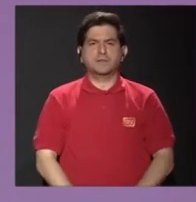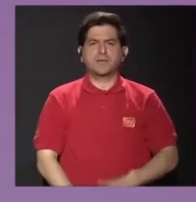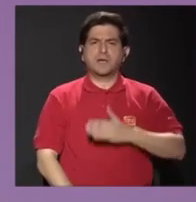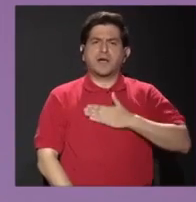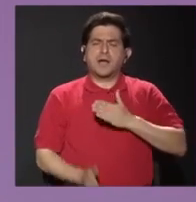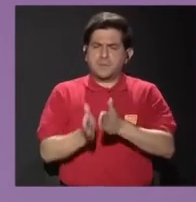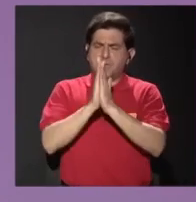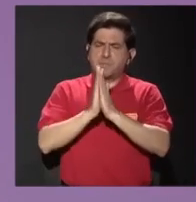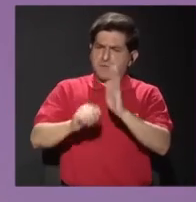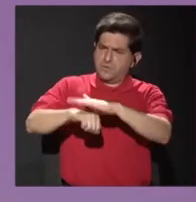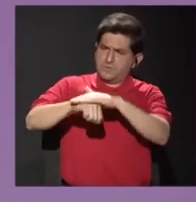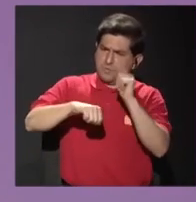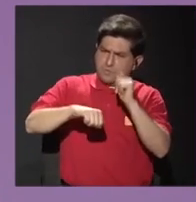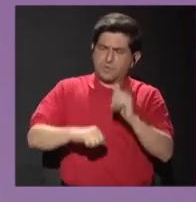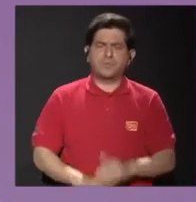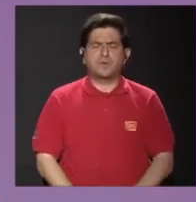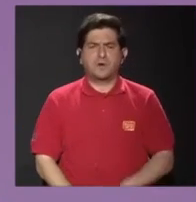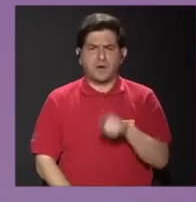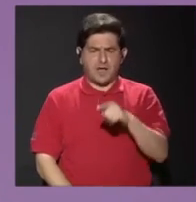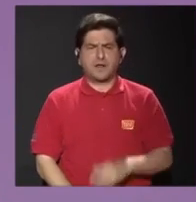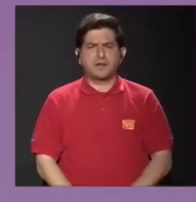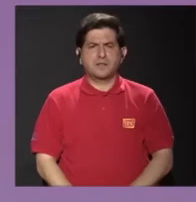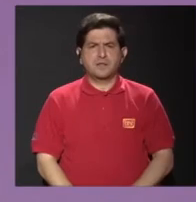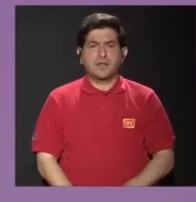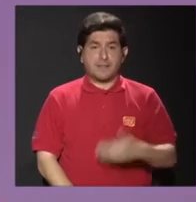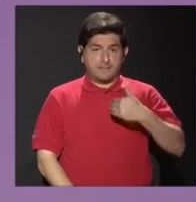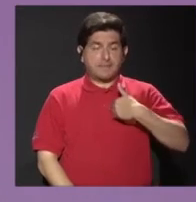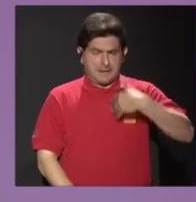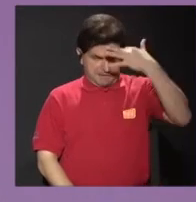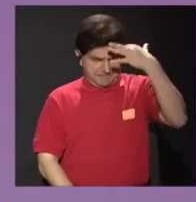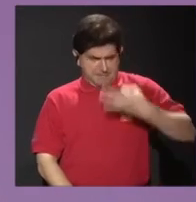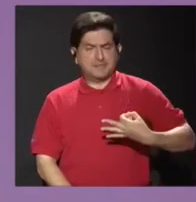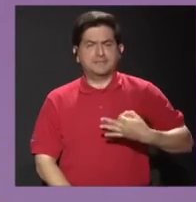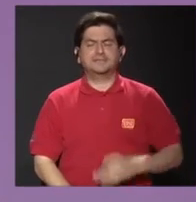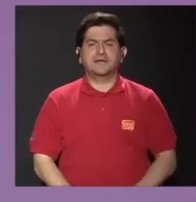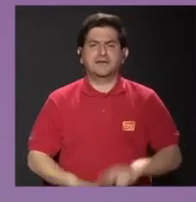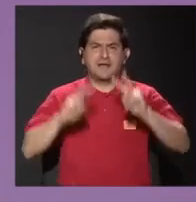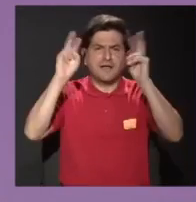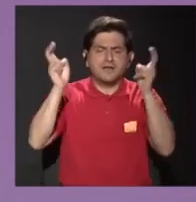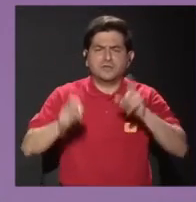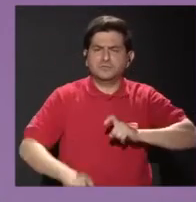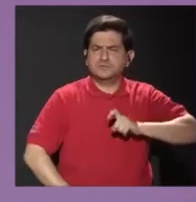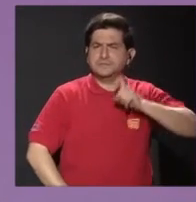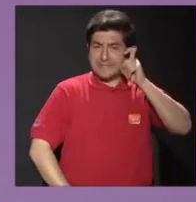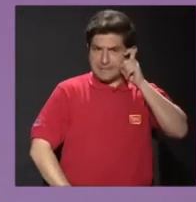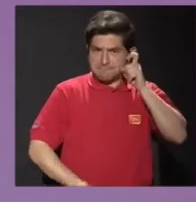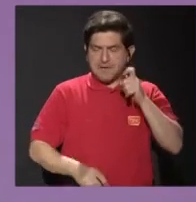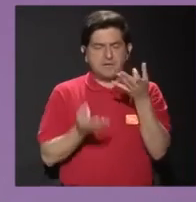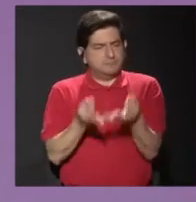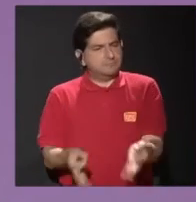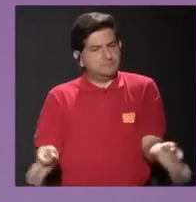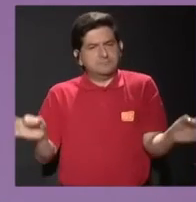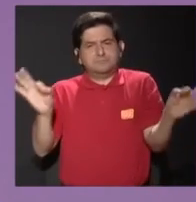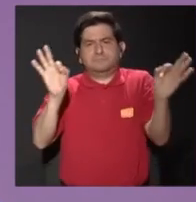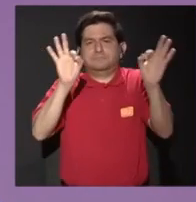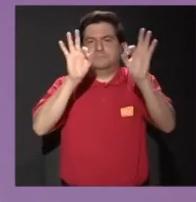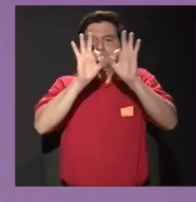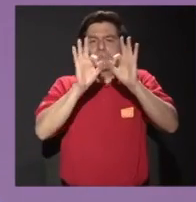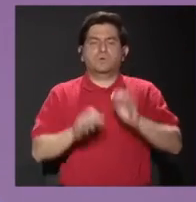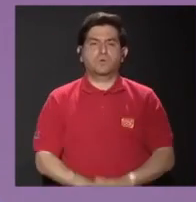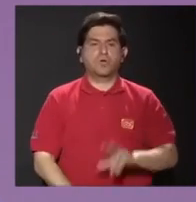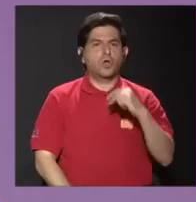pidió acompañarlo en esta fórmula teniendo el un convencimiento que el tema de género es un tema importante para ver